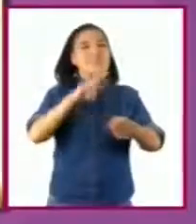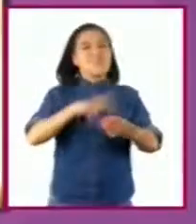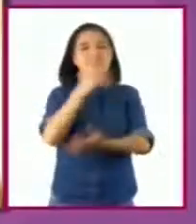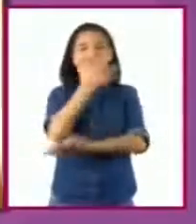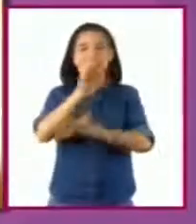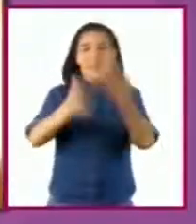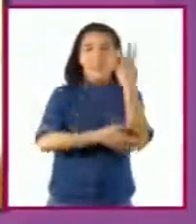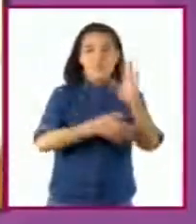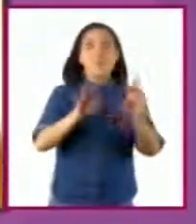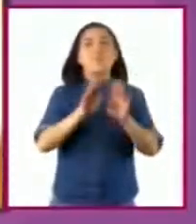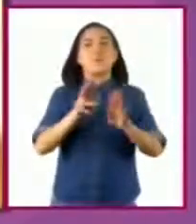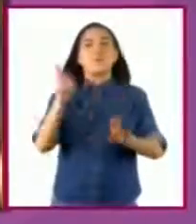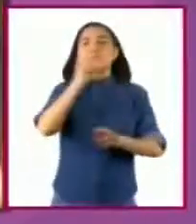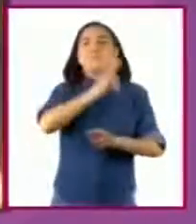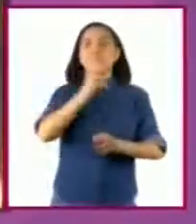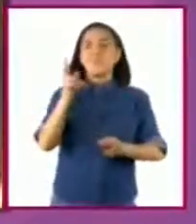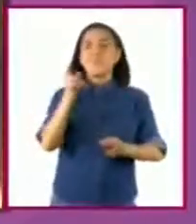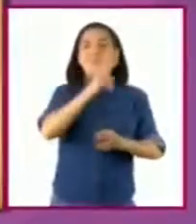respirando oxígeno por sus poros,